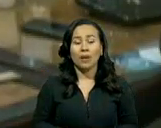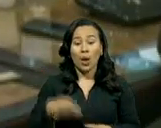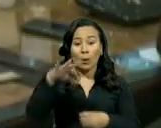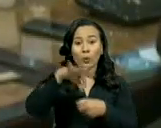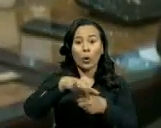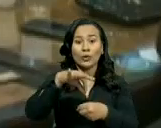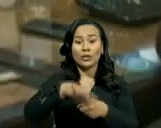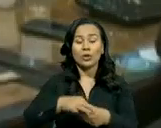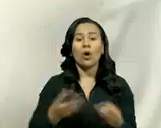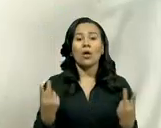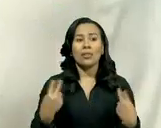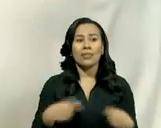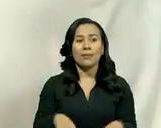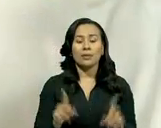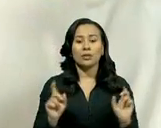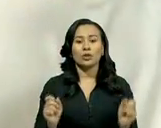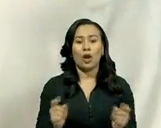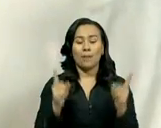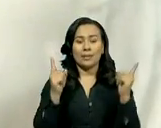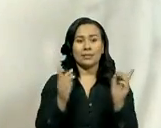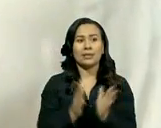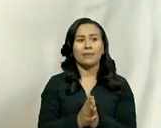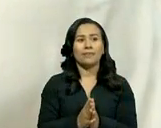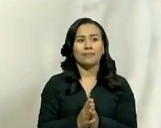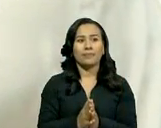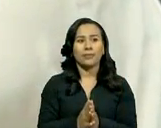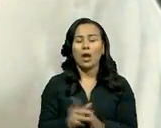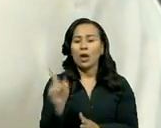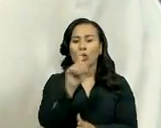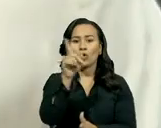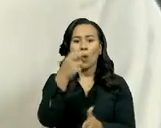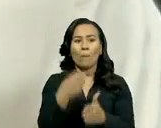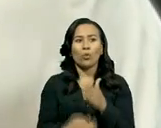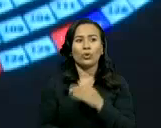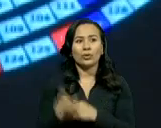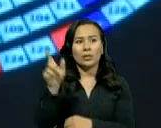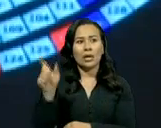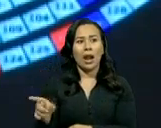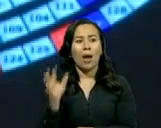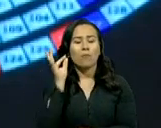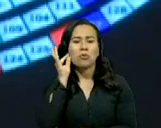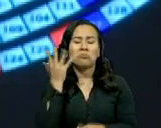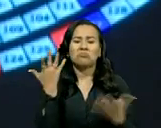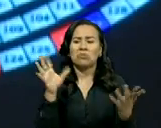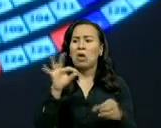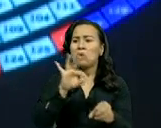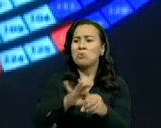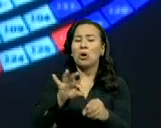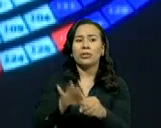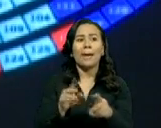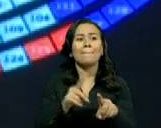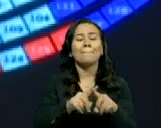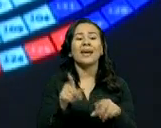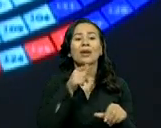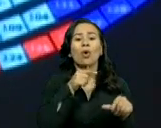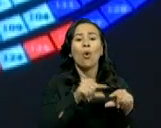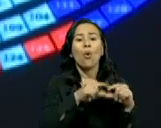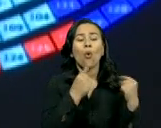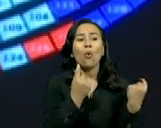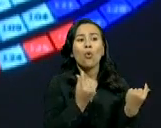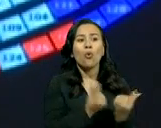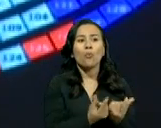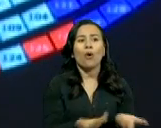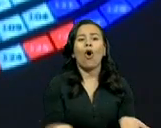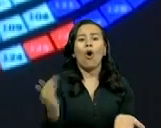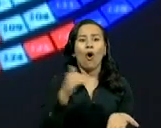votaciones y también llegaban las sorpresas. La moción de no sancionar a la presidenta no lograba apoyo, pero aquí el bloque oficialista